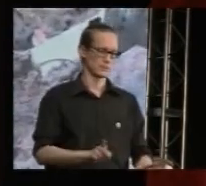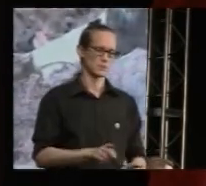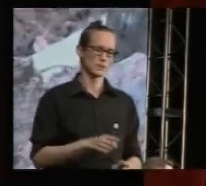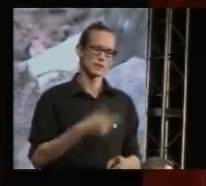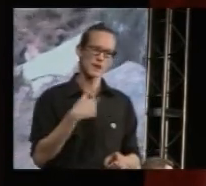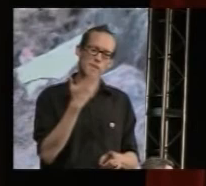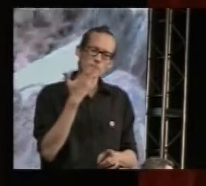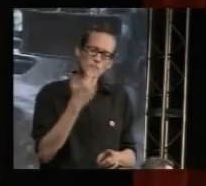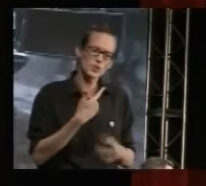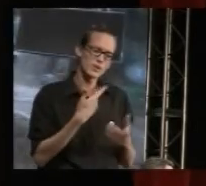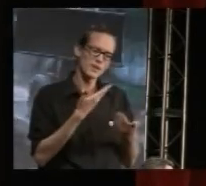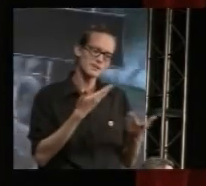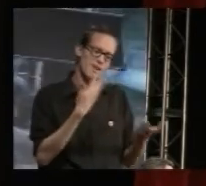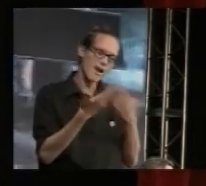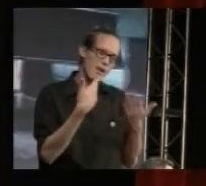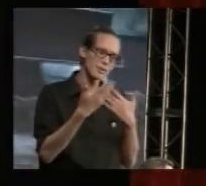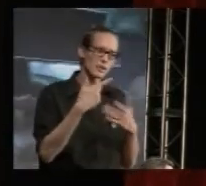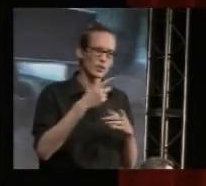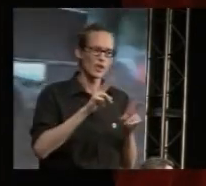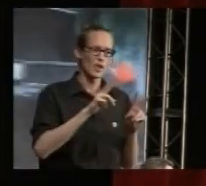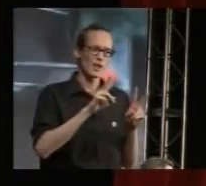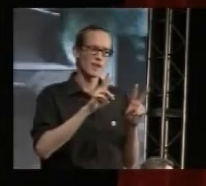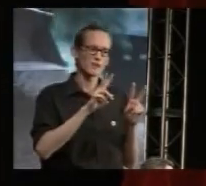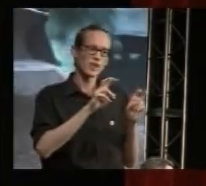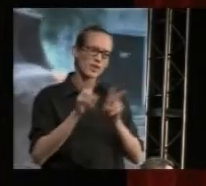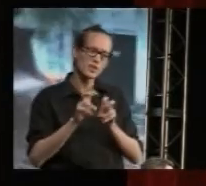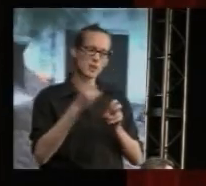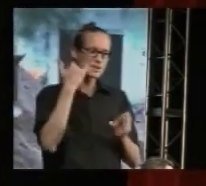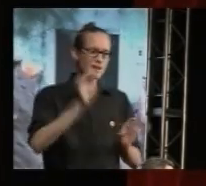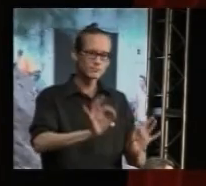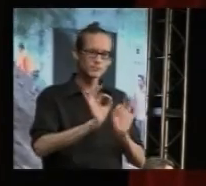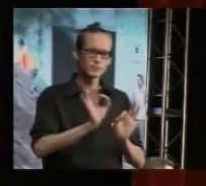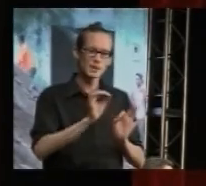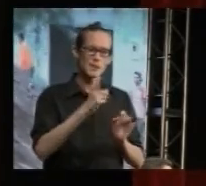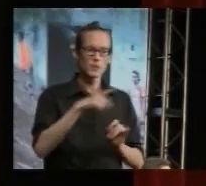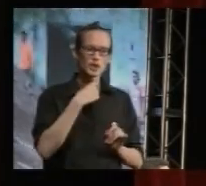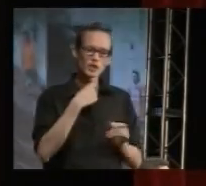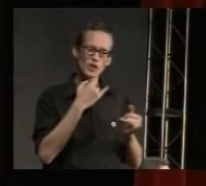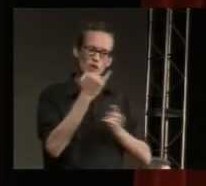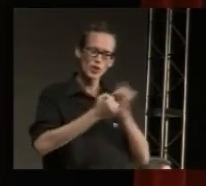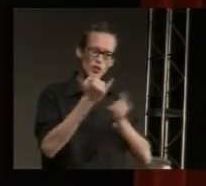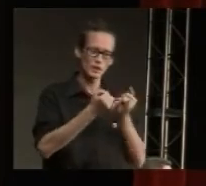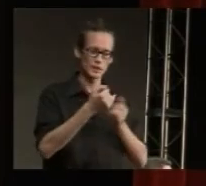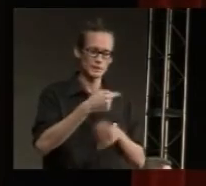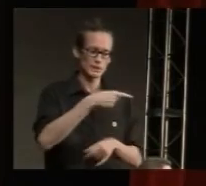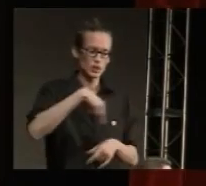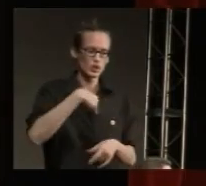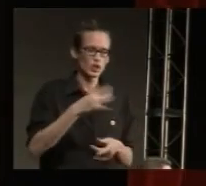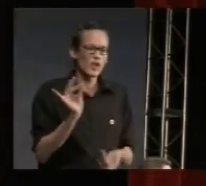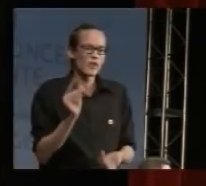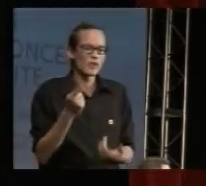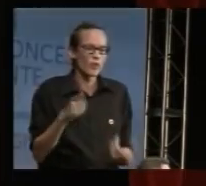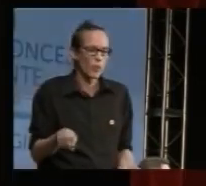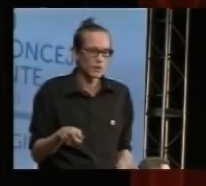hablar cuando las cosas están concretadas, solicitadas, pero también quiero enumerarles los desafíos que tenemos en